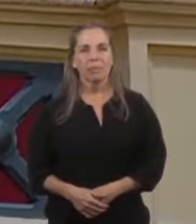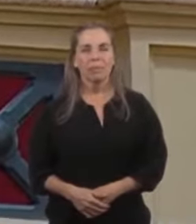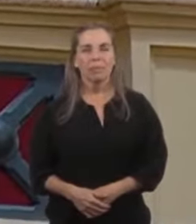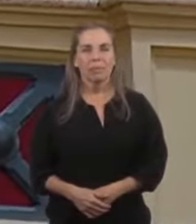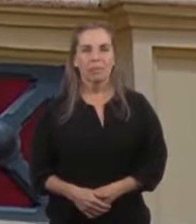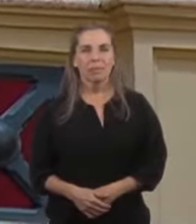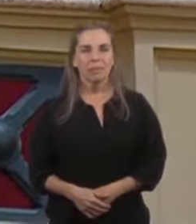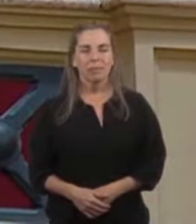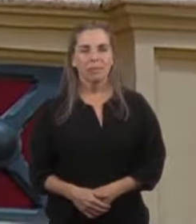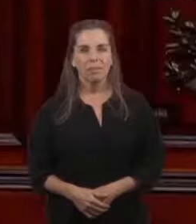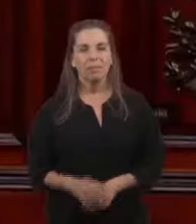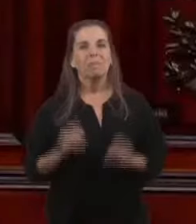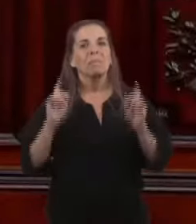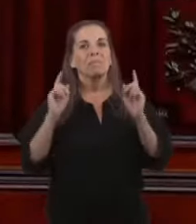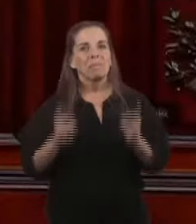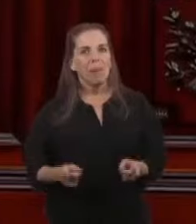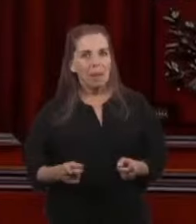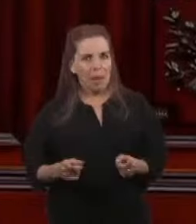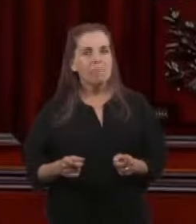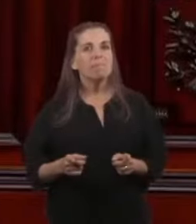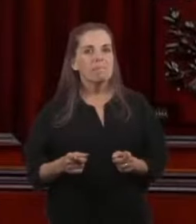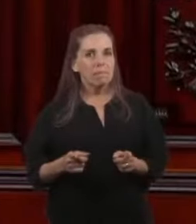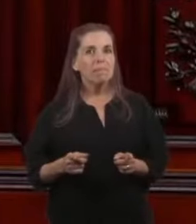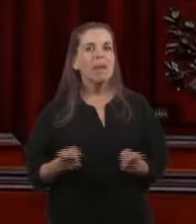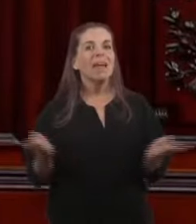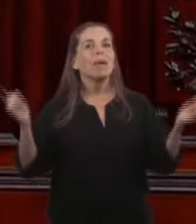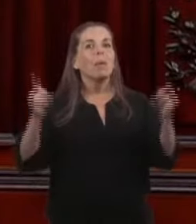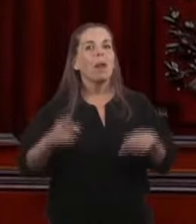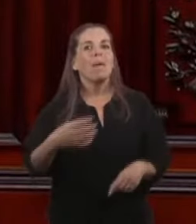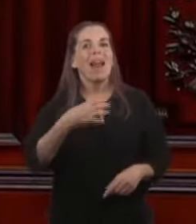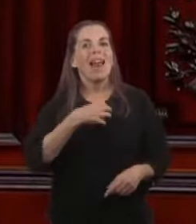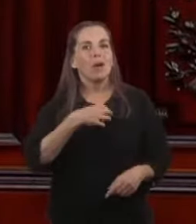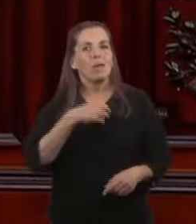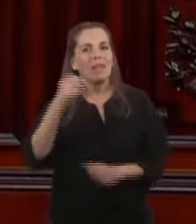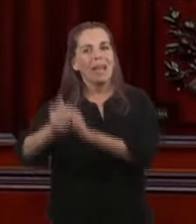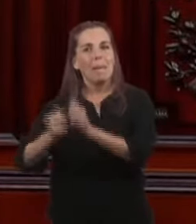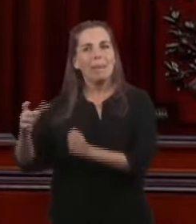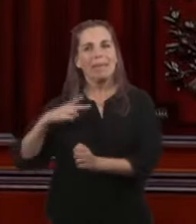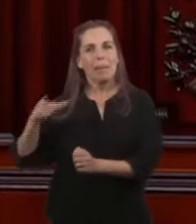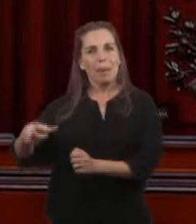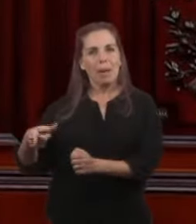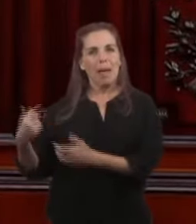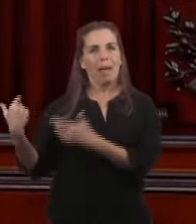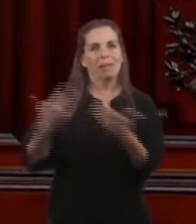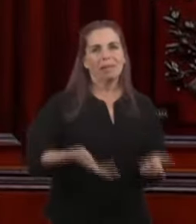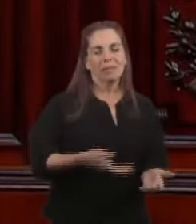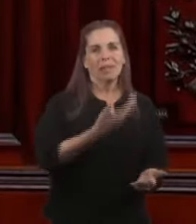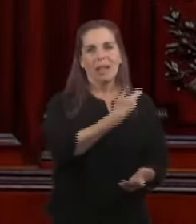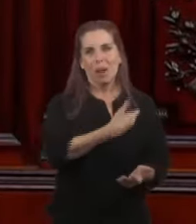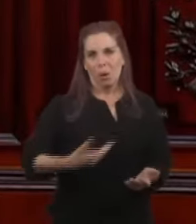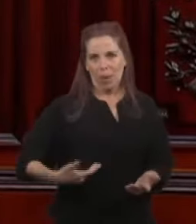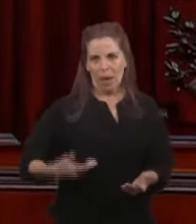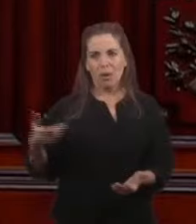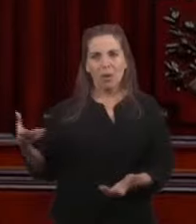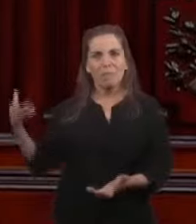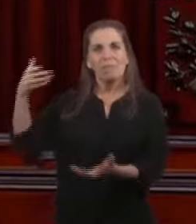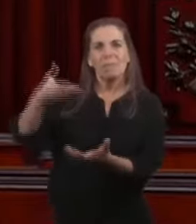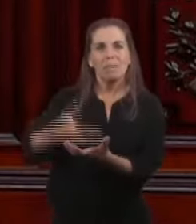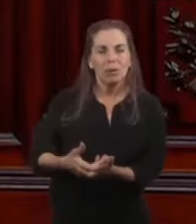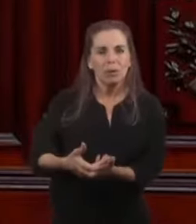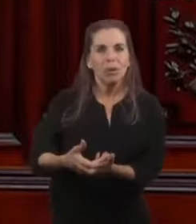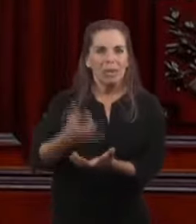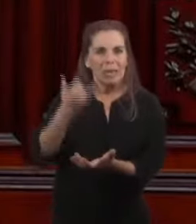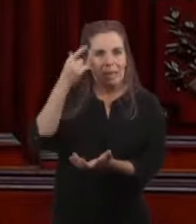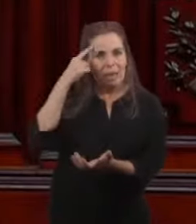trabajan gestionar es recuperar la confianza del sector privado y que proyecten invertir más de 50.000 millones de dólares como ya